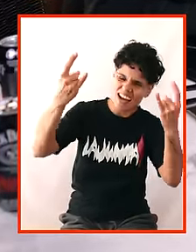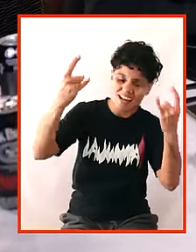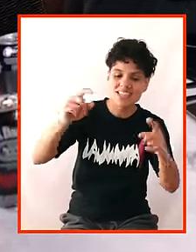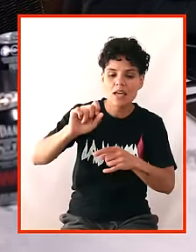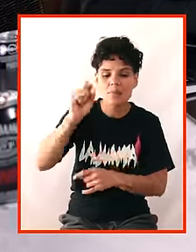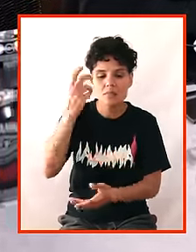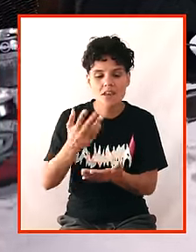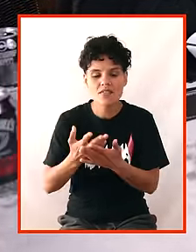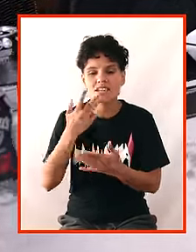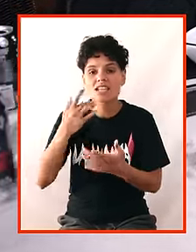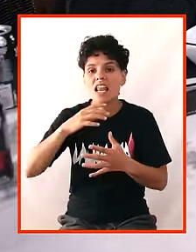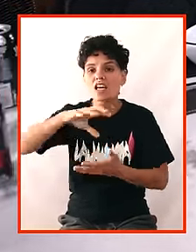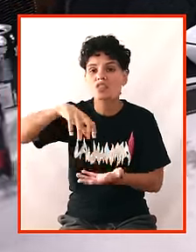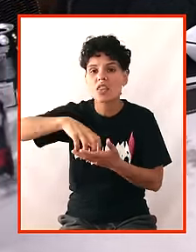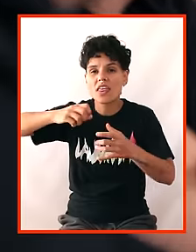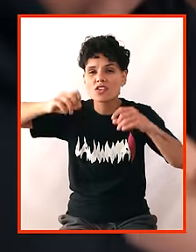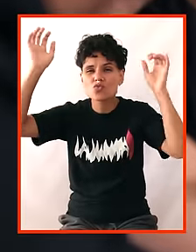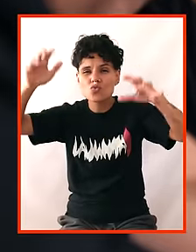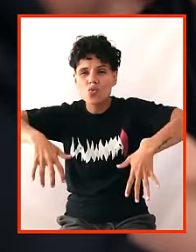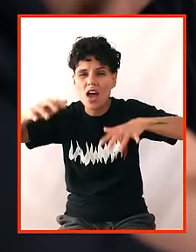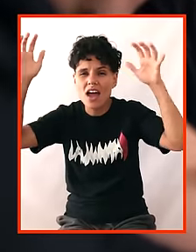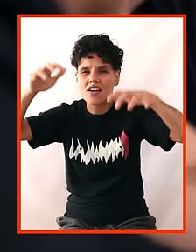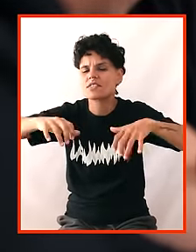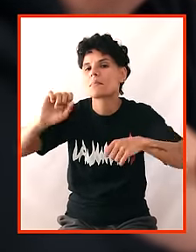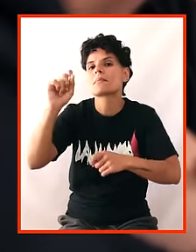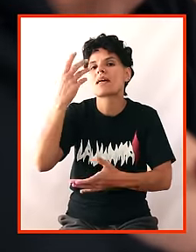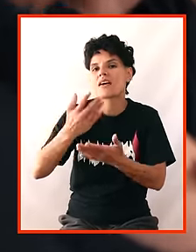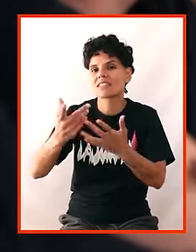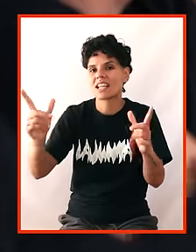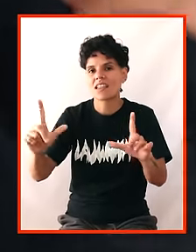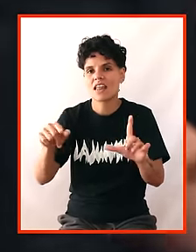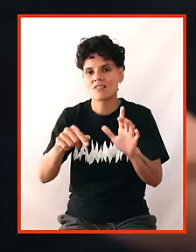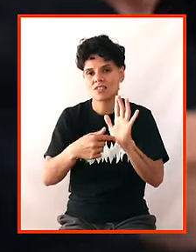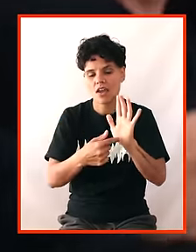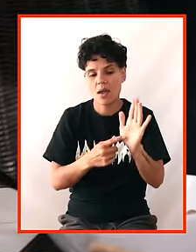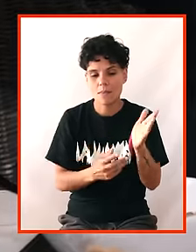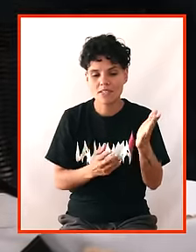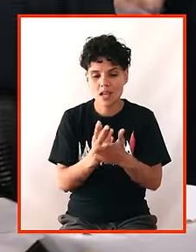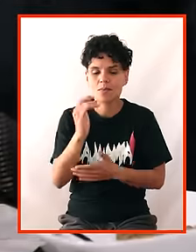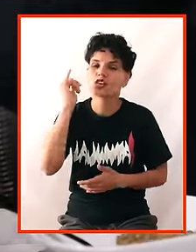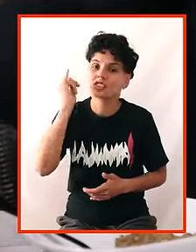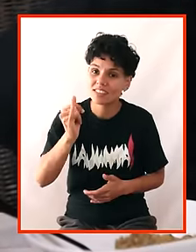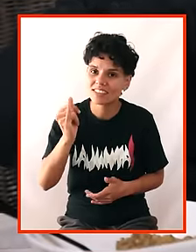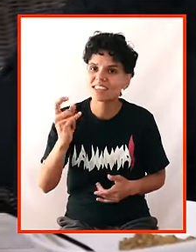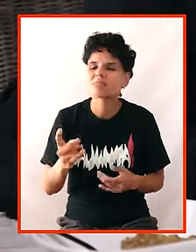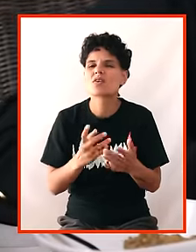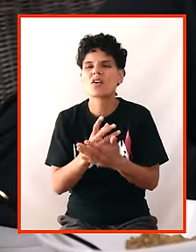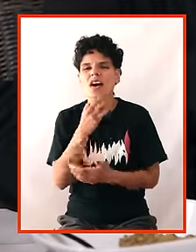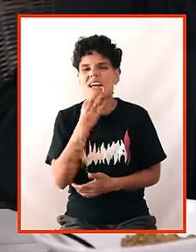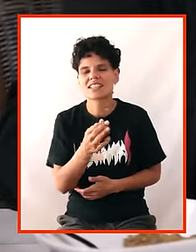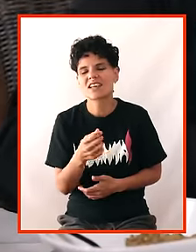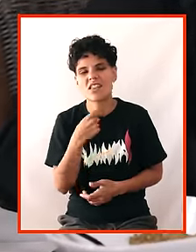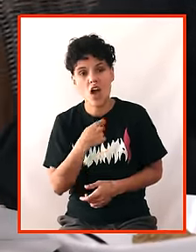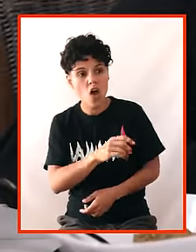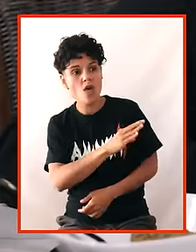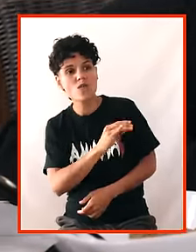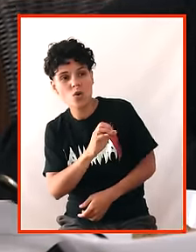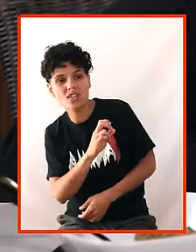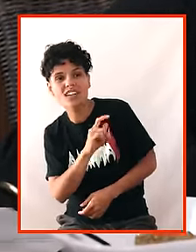sobre la ciudad en vivo en la tele. Sí, sí. Fue así partimos. Sí, yo digo, los bunkers, ¡ah! Llueve sobre la ciudad, te